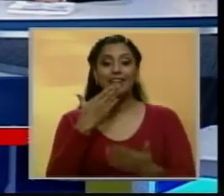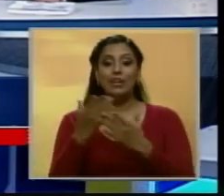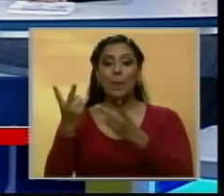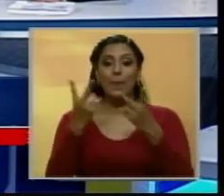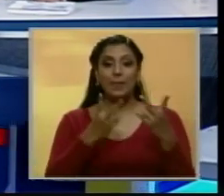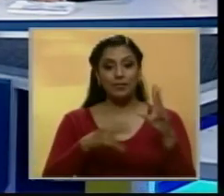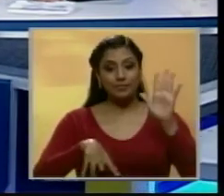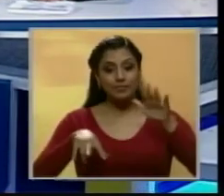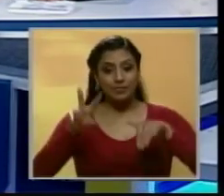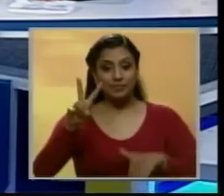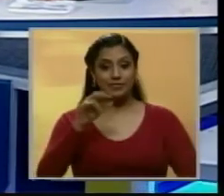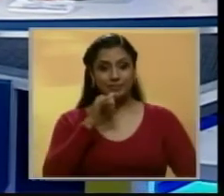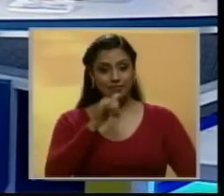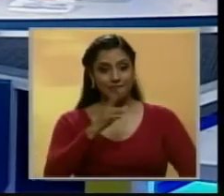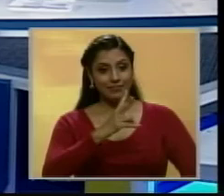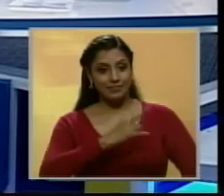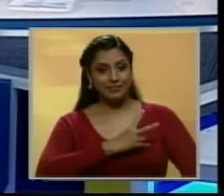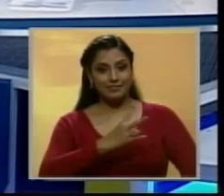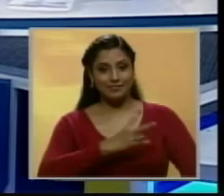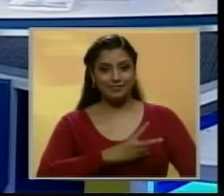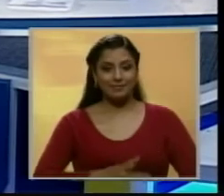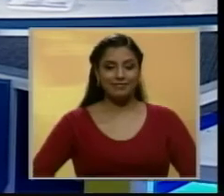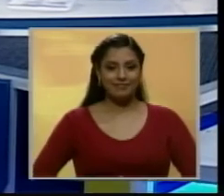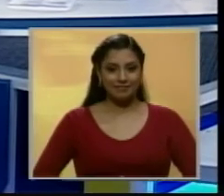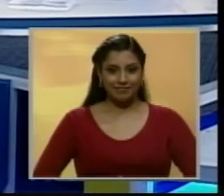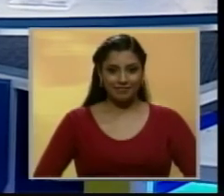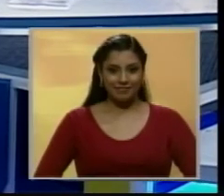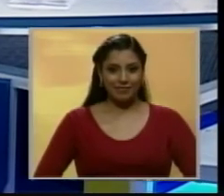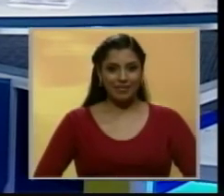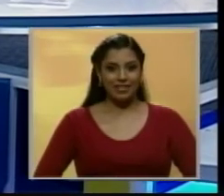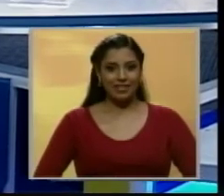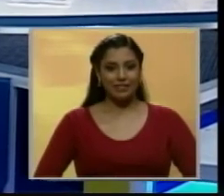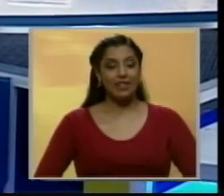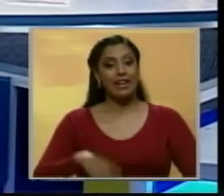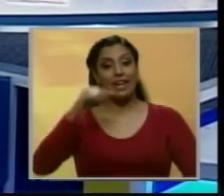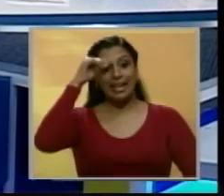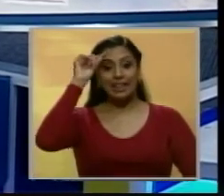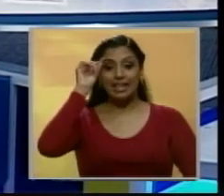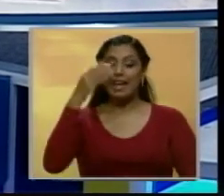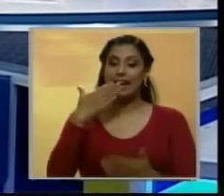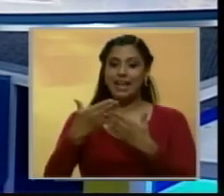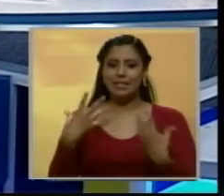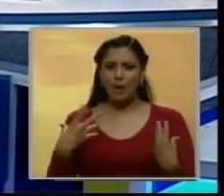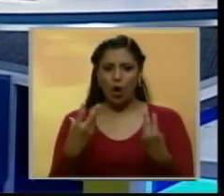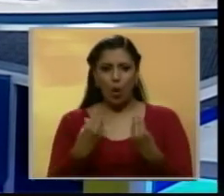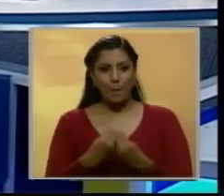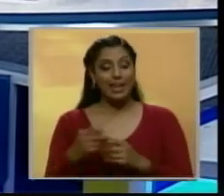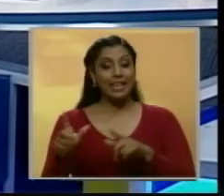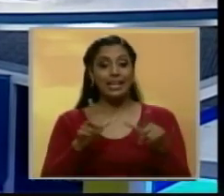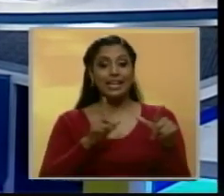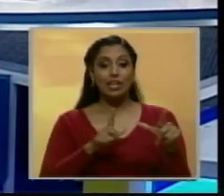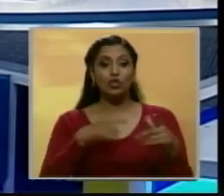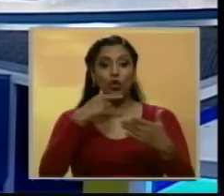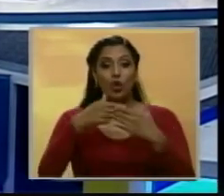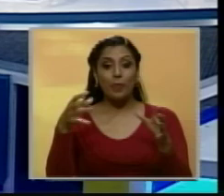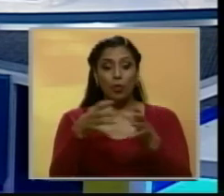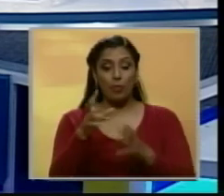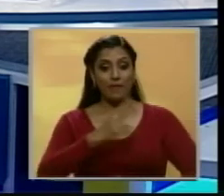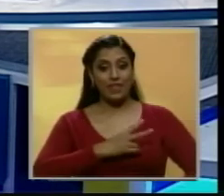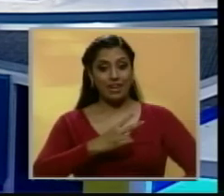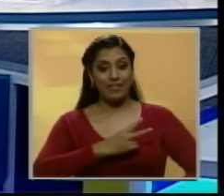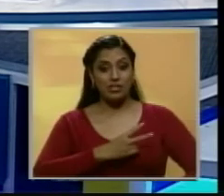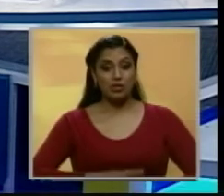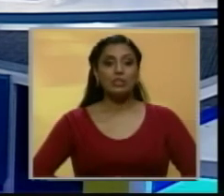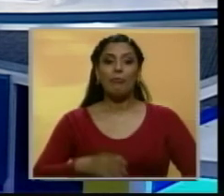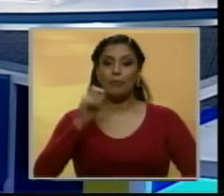sean bienvenidos a la emisión meridiana de su noticiero Venevisión. Endrina. Gracias por acompañarnos. Ya estamos listos en nombre del equipo de